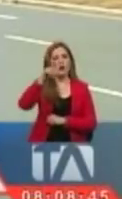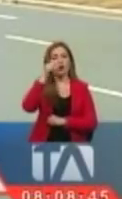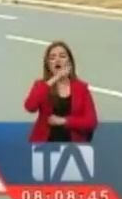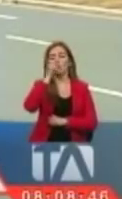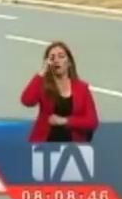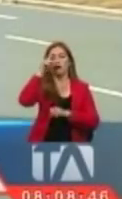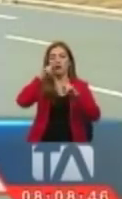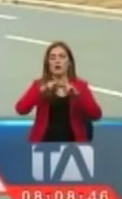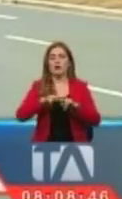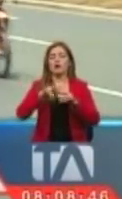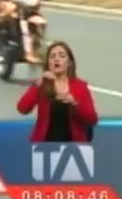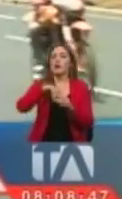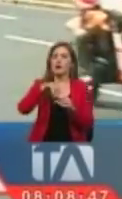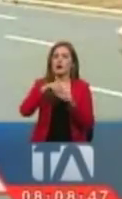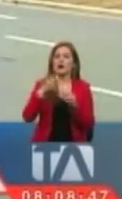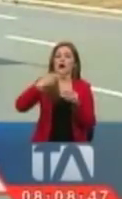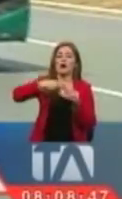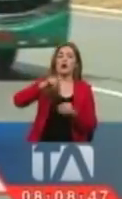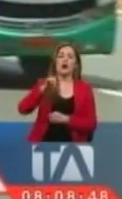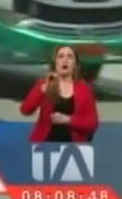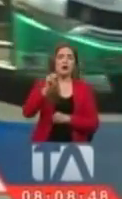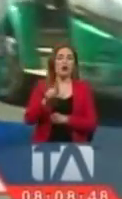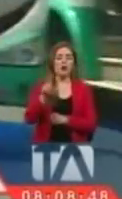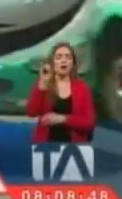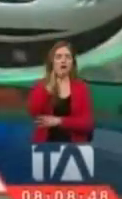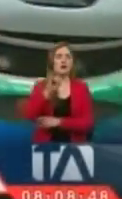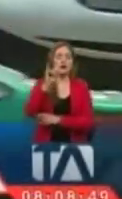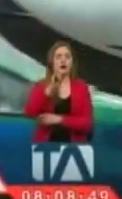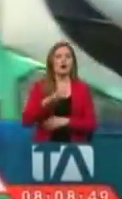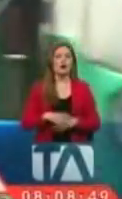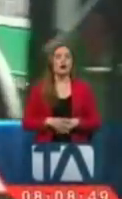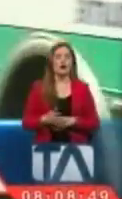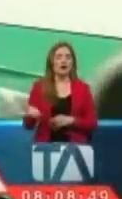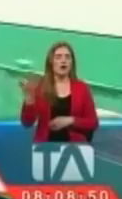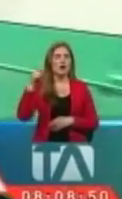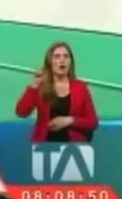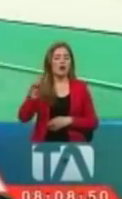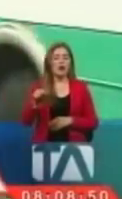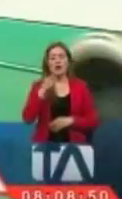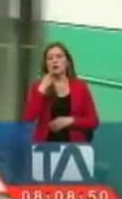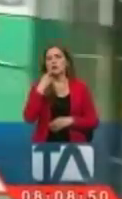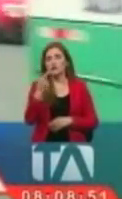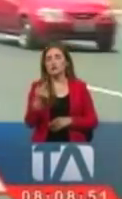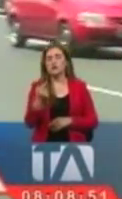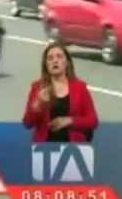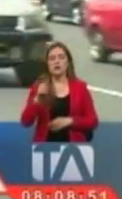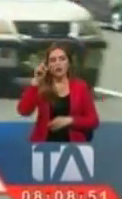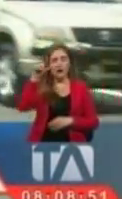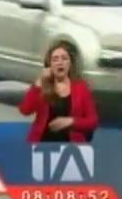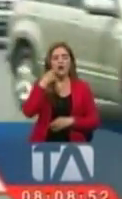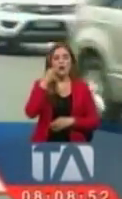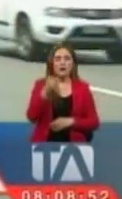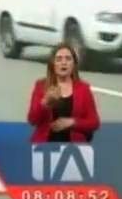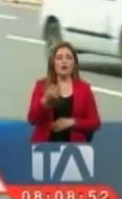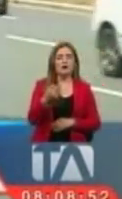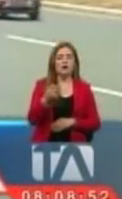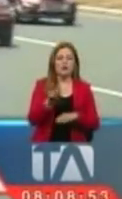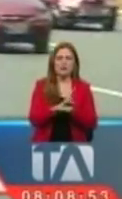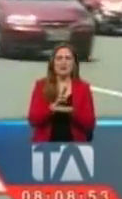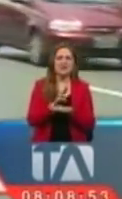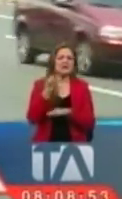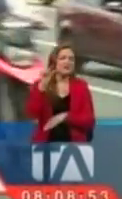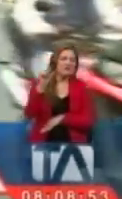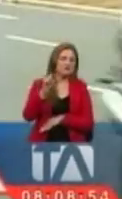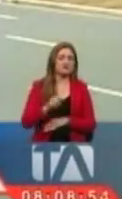ya revisó el subsidio del diesel para el sector industrial en aquel entonces el argumento que llegaba desde el gobierno era que la utilización